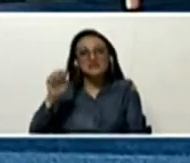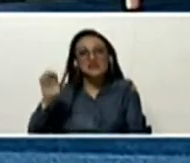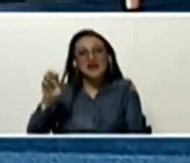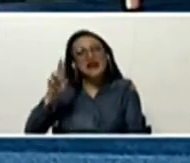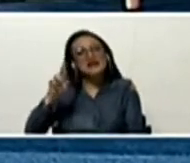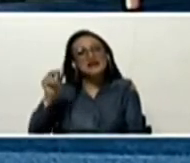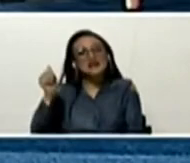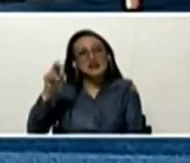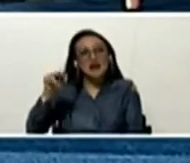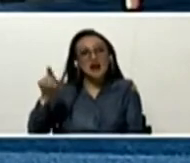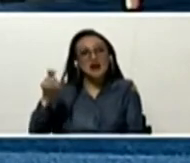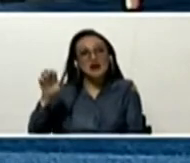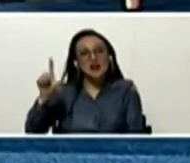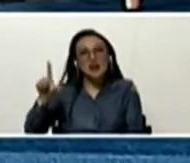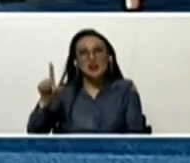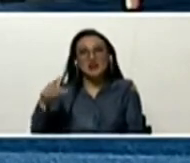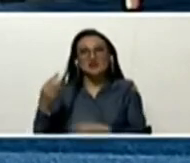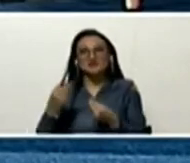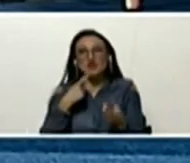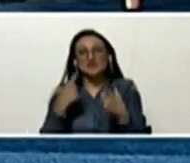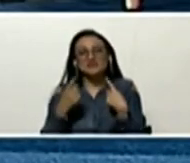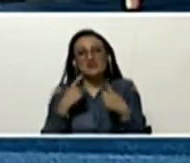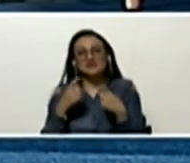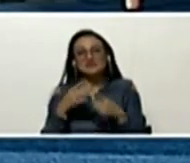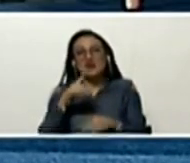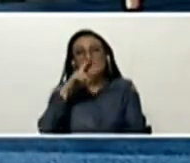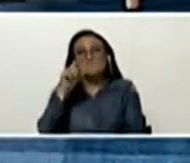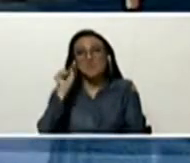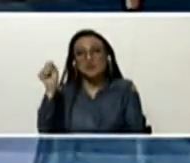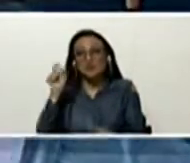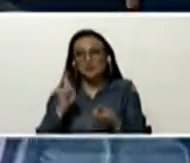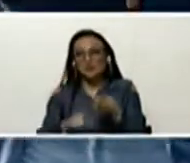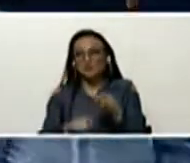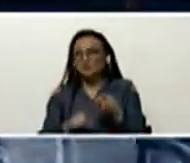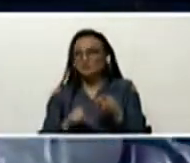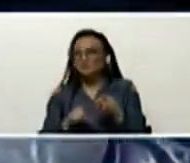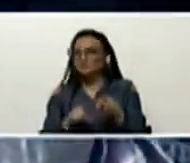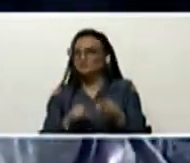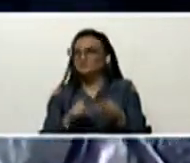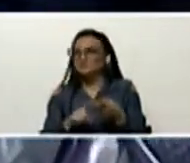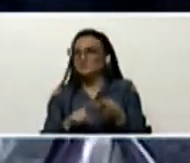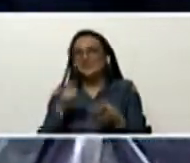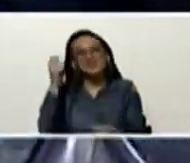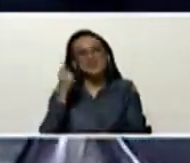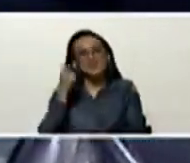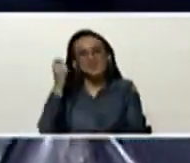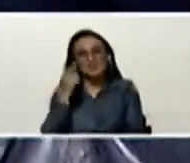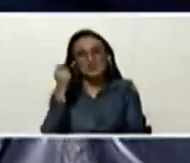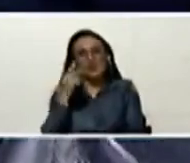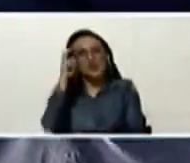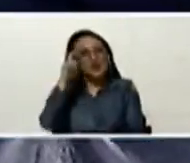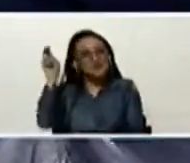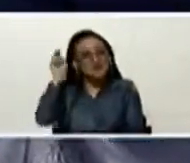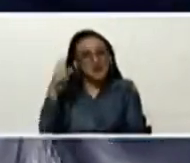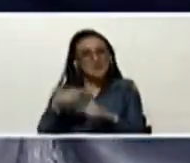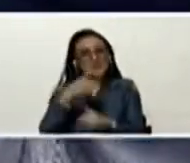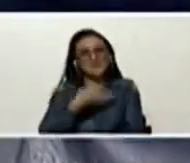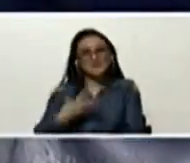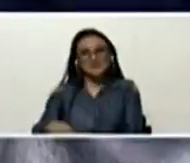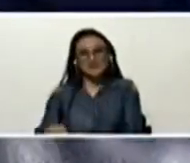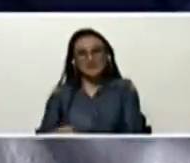nos hizo a Nicolás Maduro como diputado, canciller y